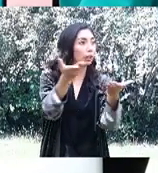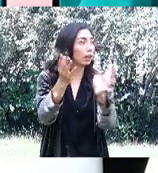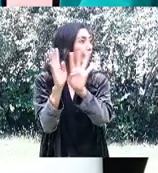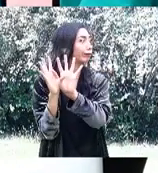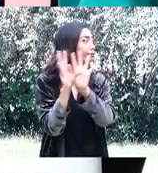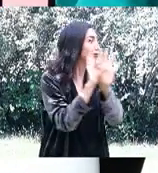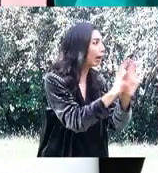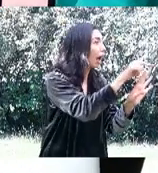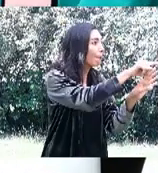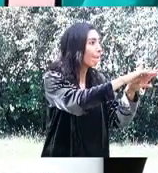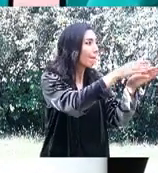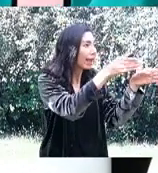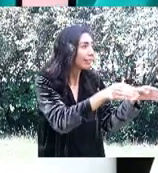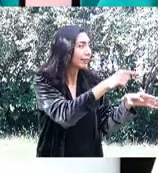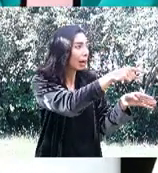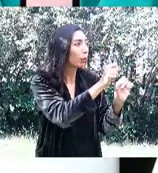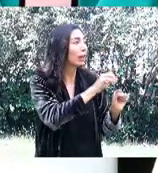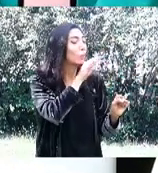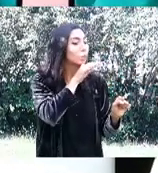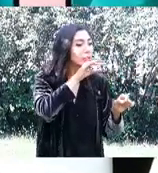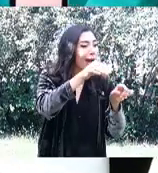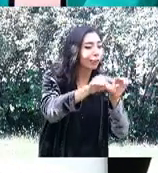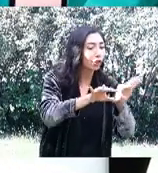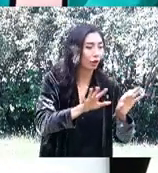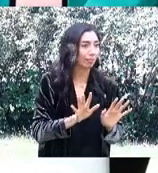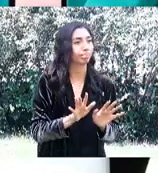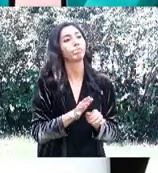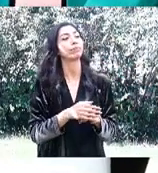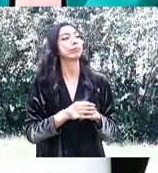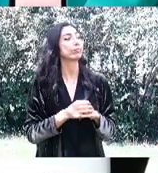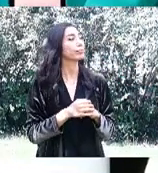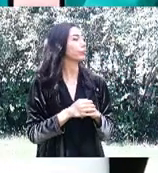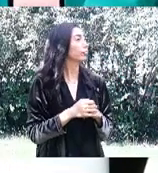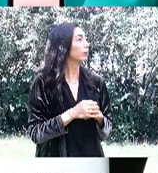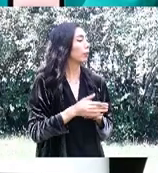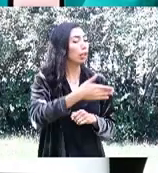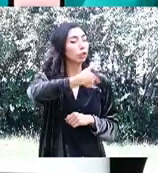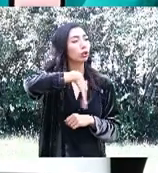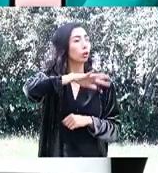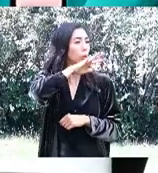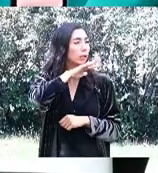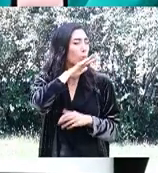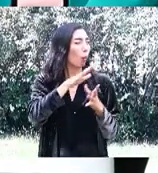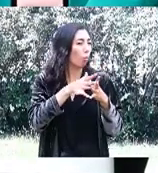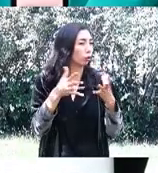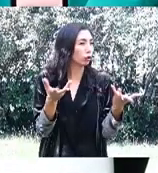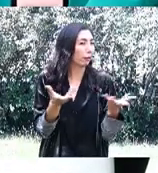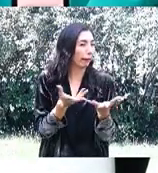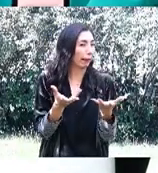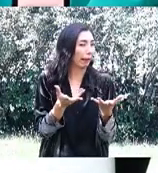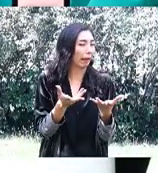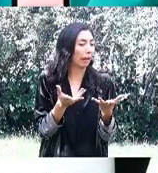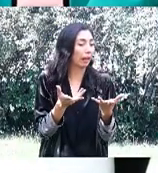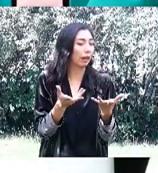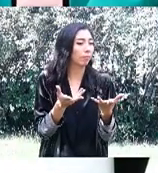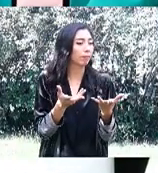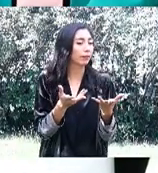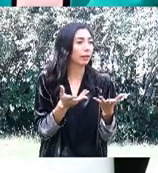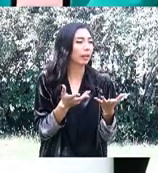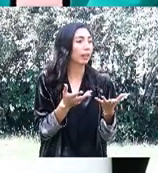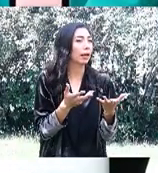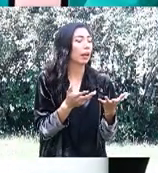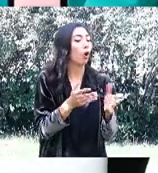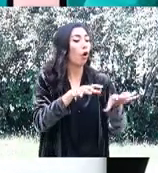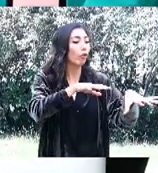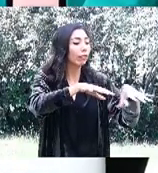a usarlos Porque esa es la idea y eh uno de los fuertes que hemos estado usando bastante el último tiempo son eh los objetos editoriales que son realizados por